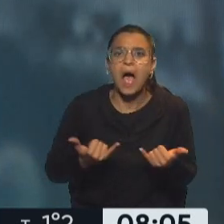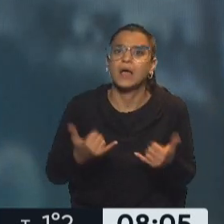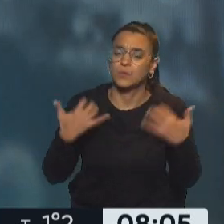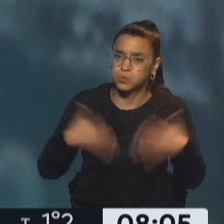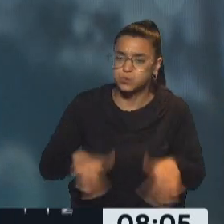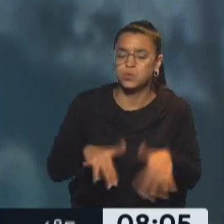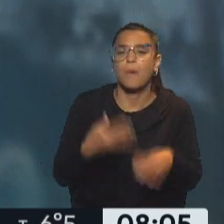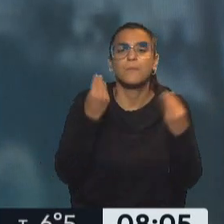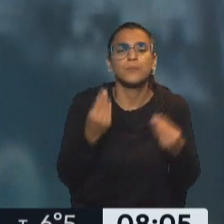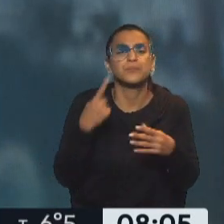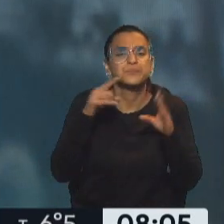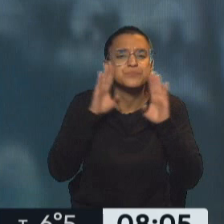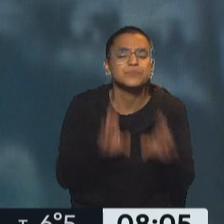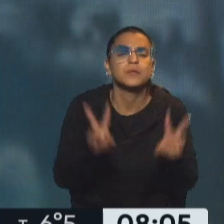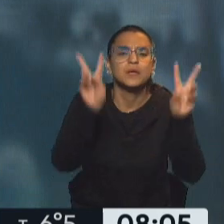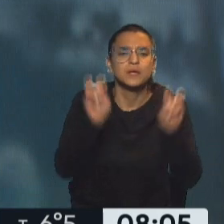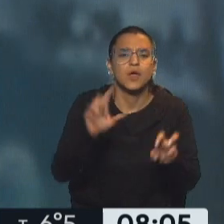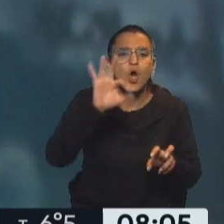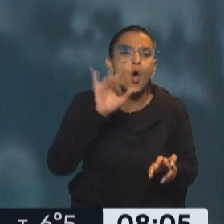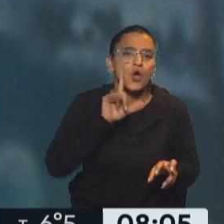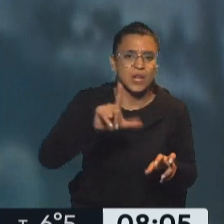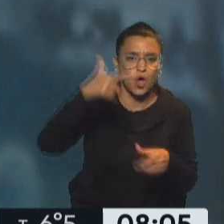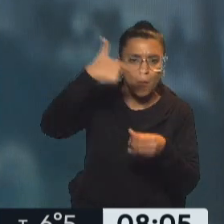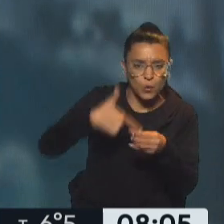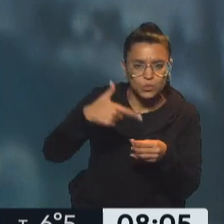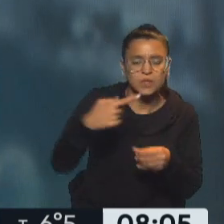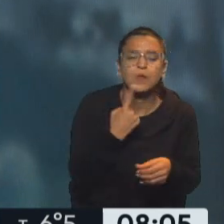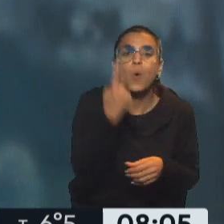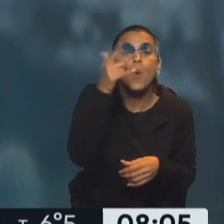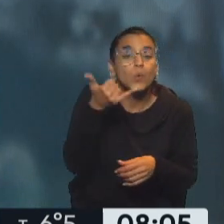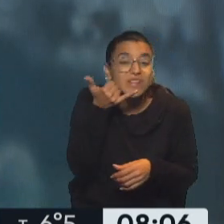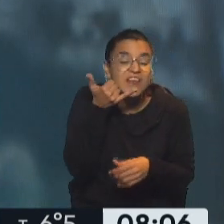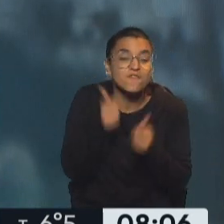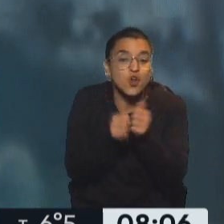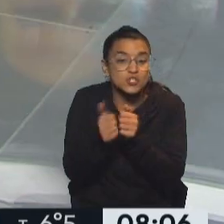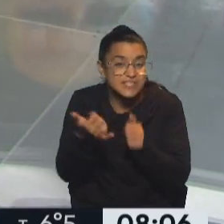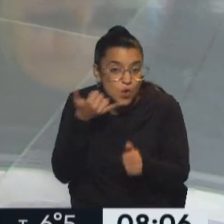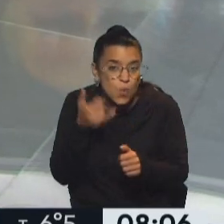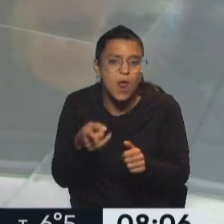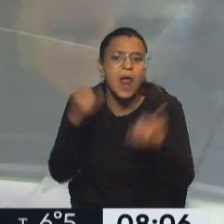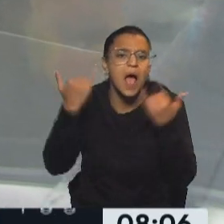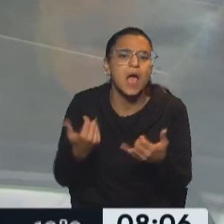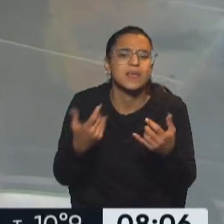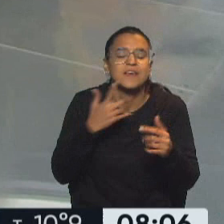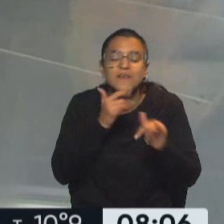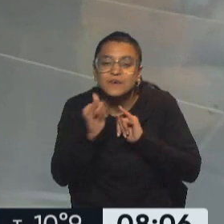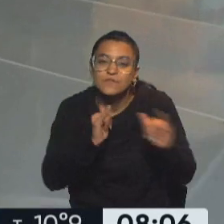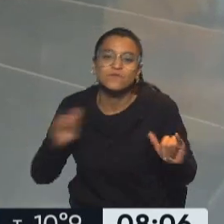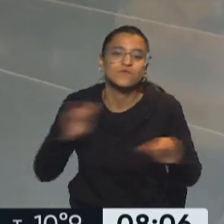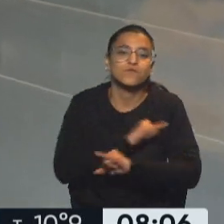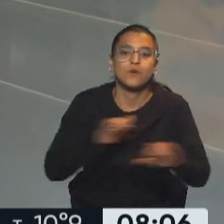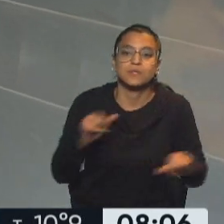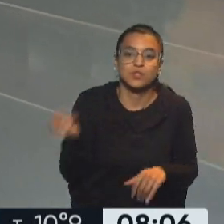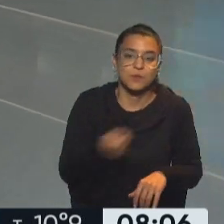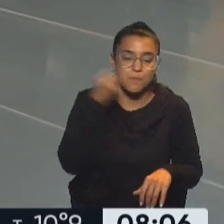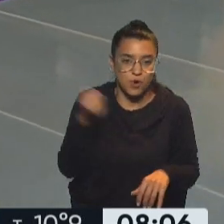que hablar. ¿Por qué nos ocupamos de la causa Oil Combustibles, donde un teléfono celular ha dejado una pista importantísima